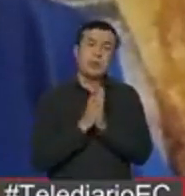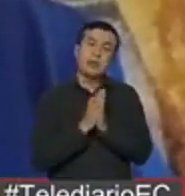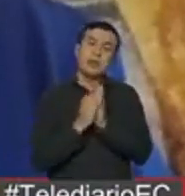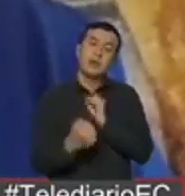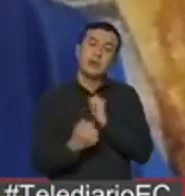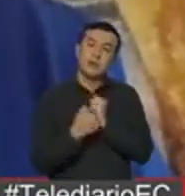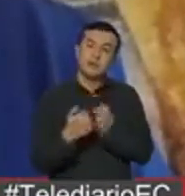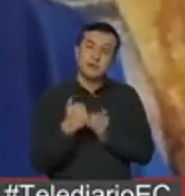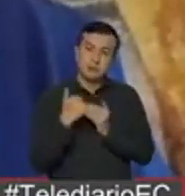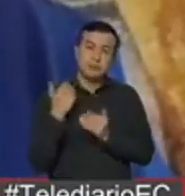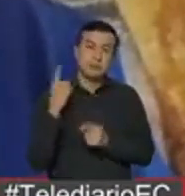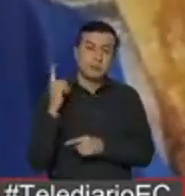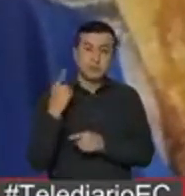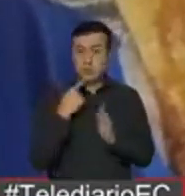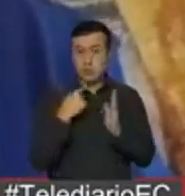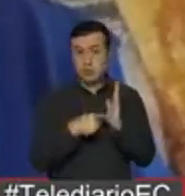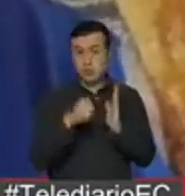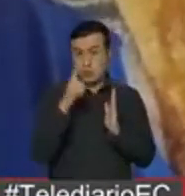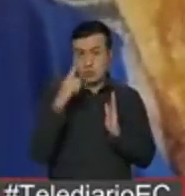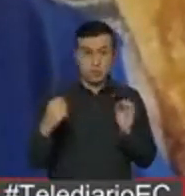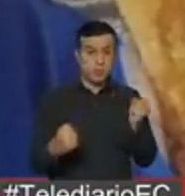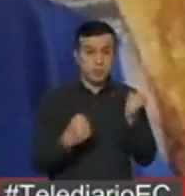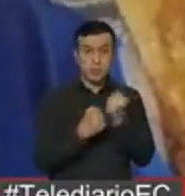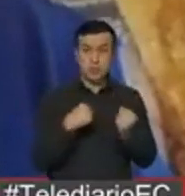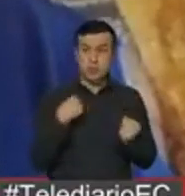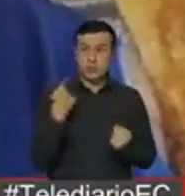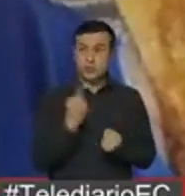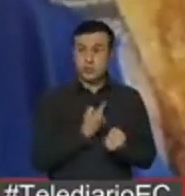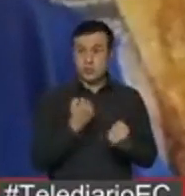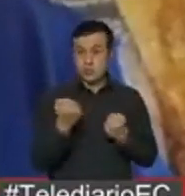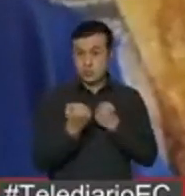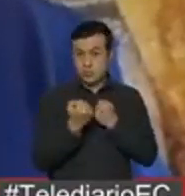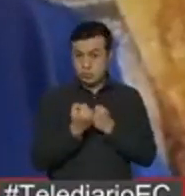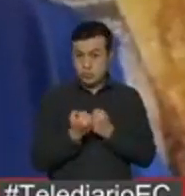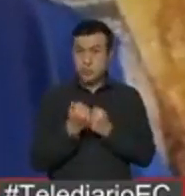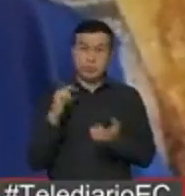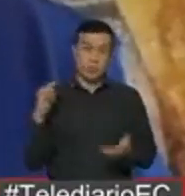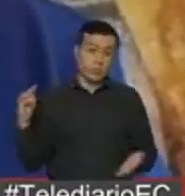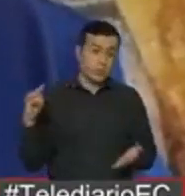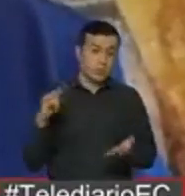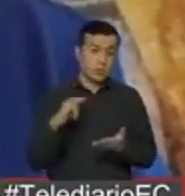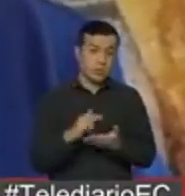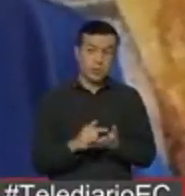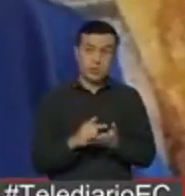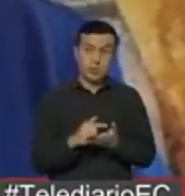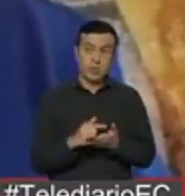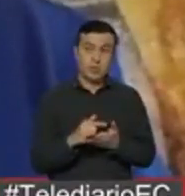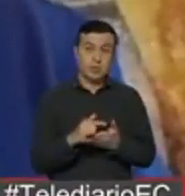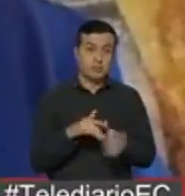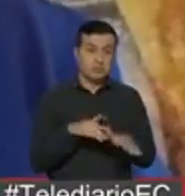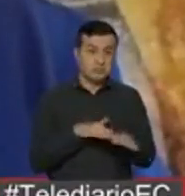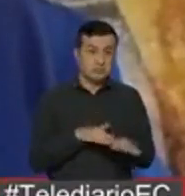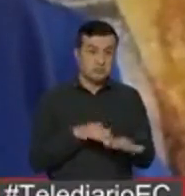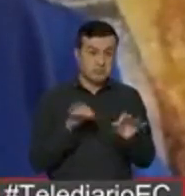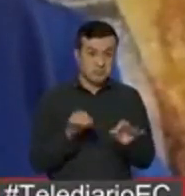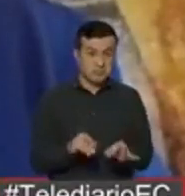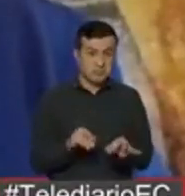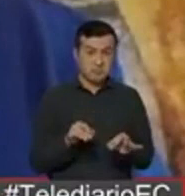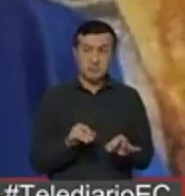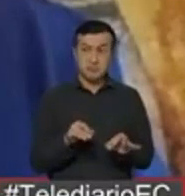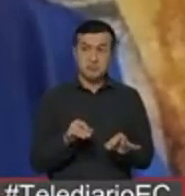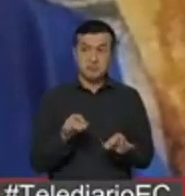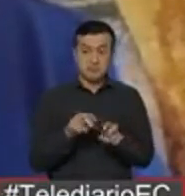apoyo. Uno de los apoyos es que nosotros hacíamos el vuelo sin nadie que nos garantizara